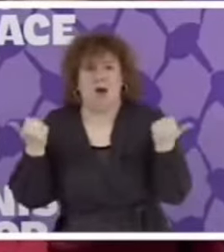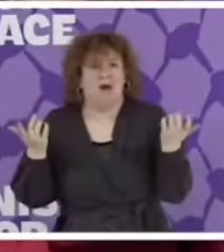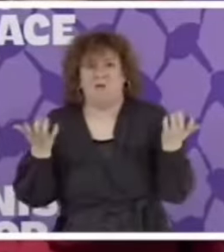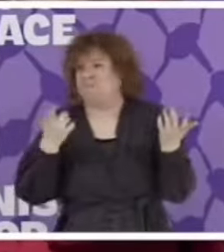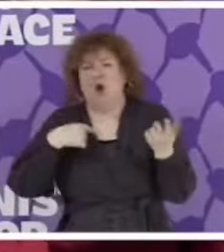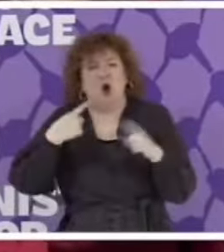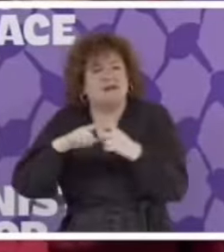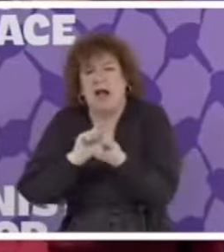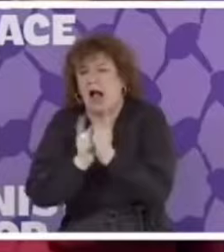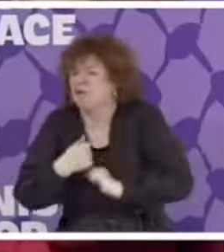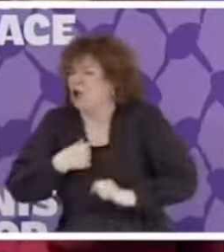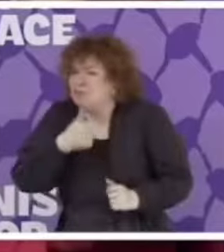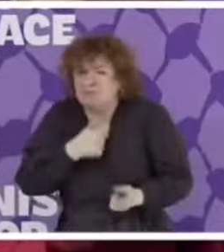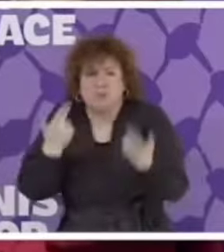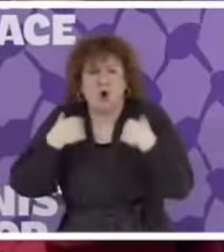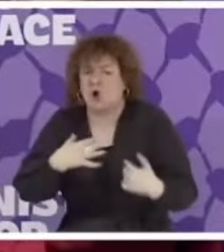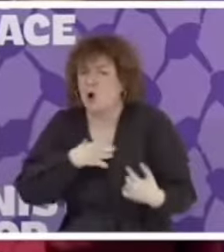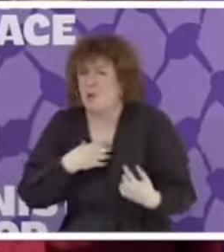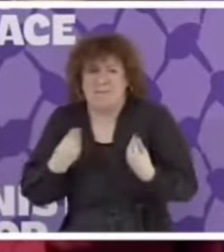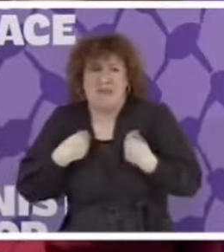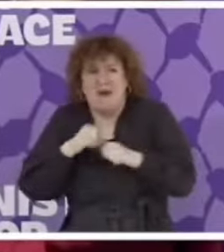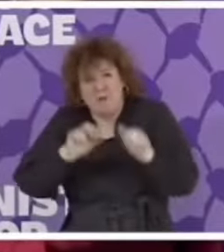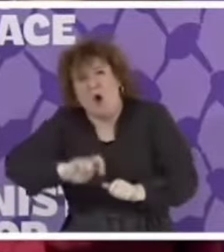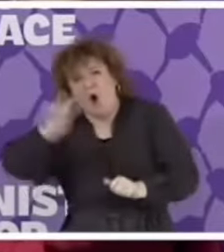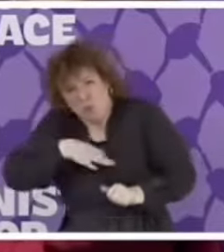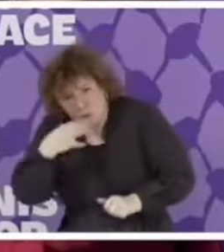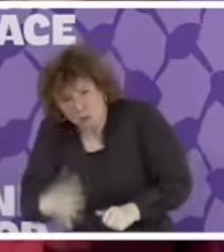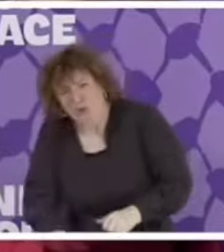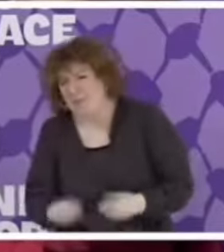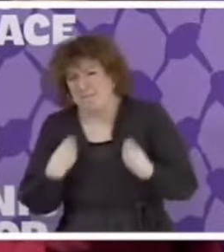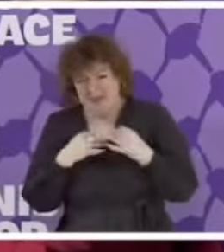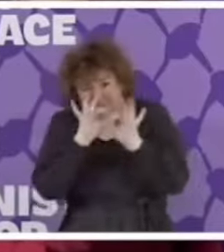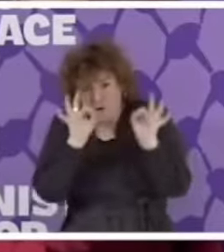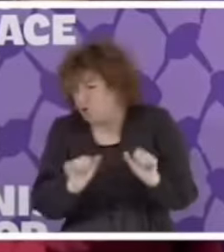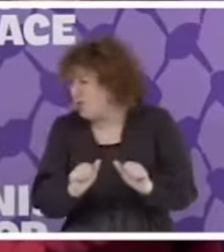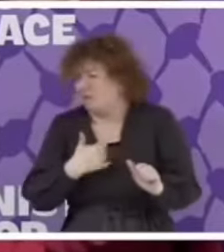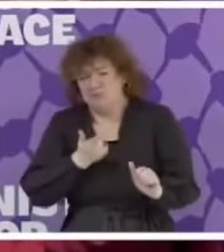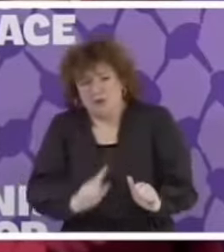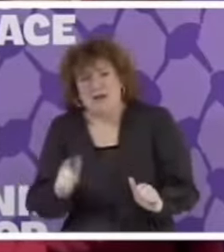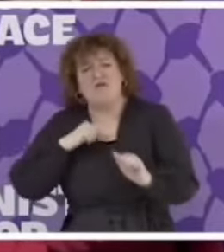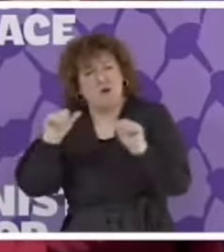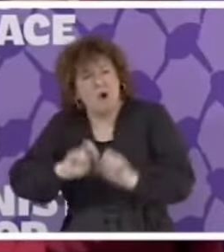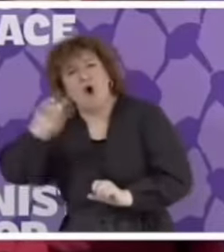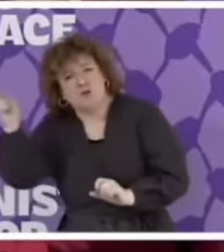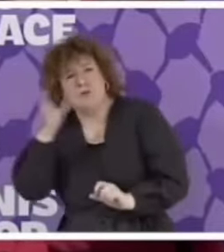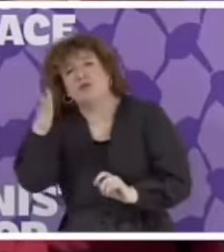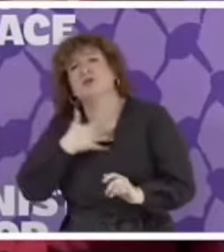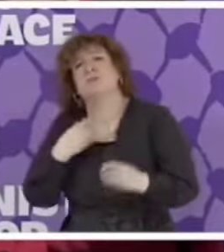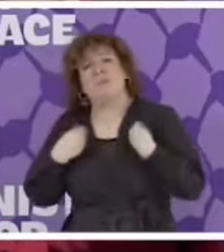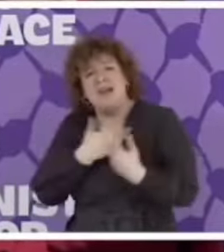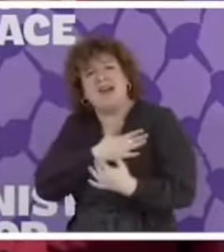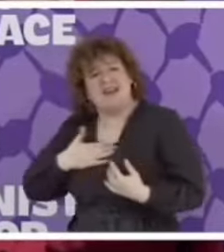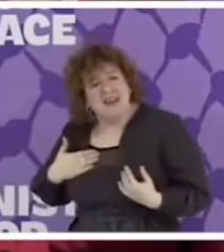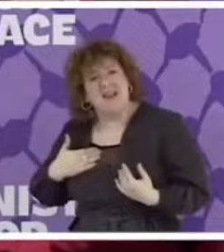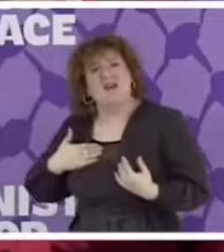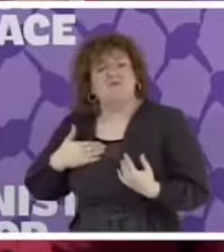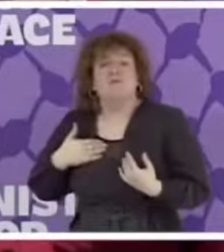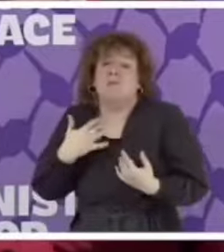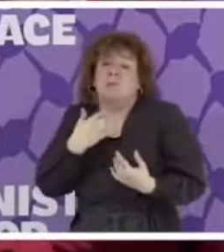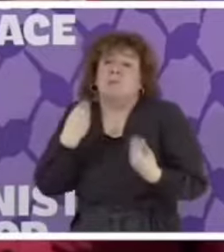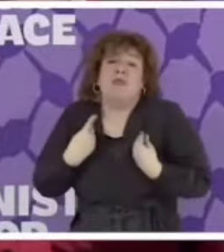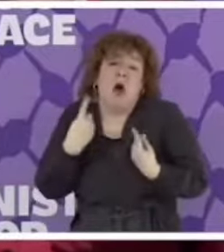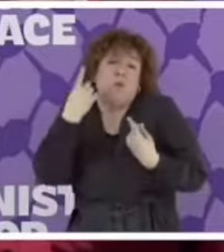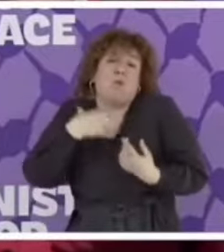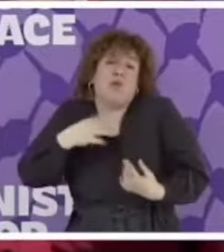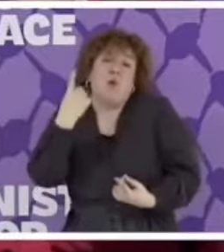cambiar, no me resigno, la vida no es esto, no es así, es la vida, tenemos que luchar para que la vida sea. A lo mejor es una, pero